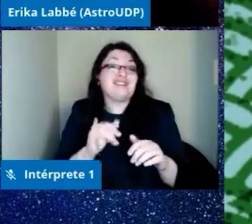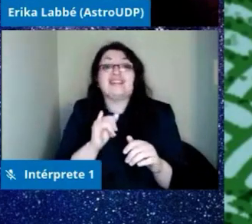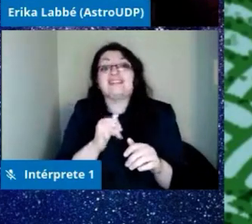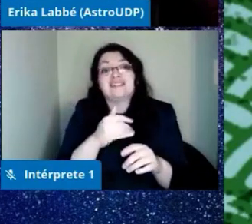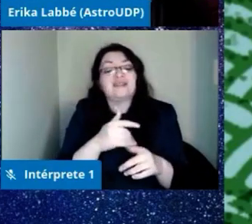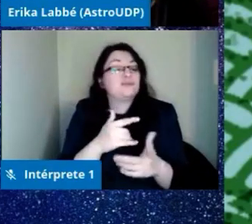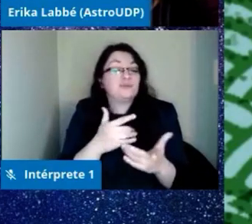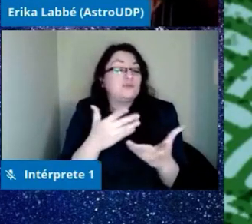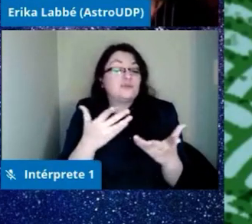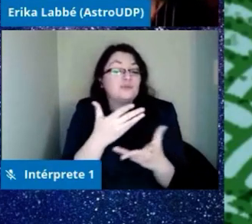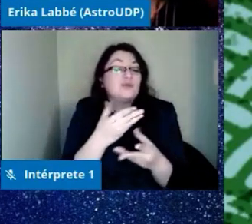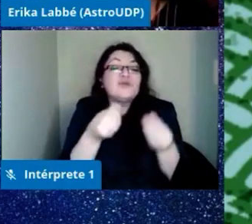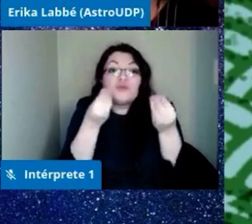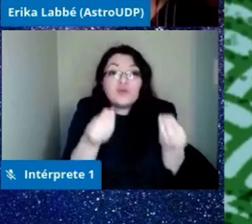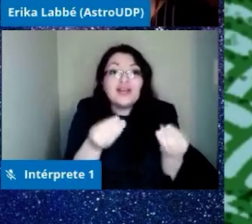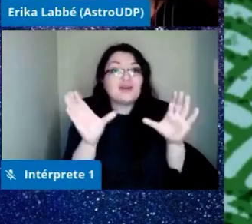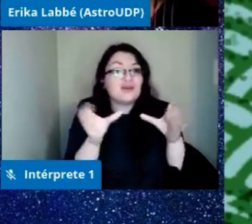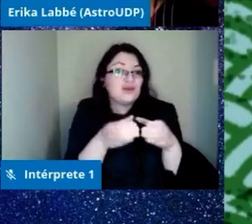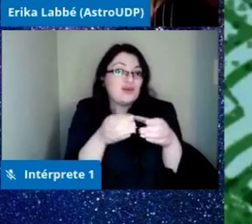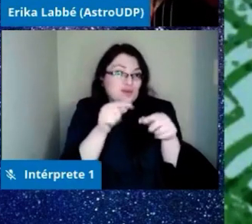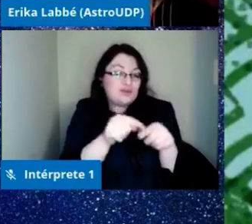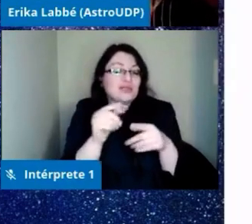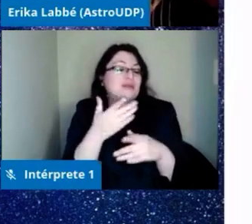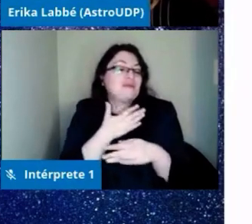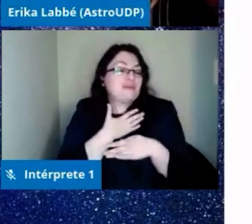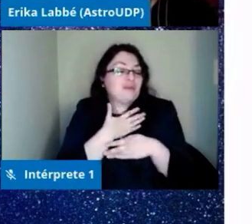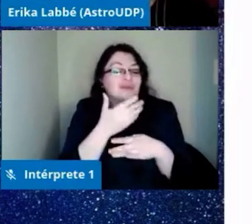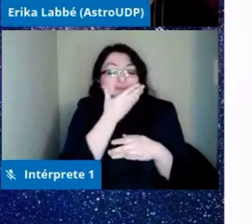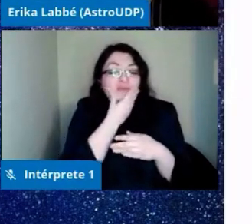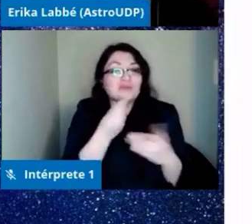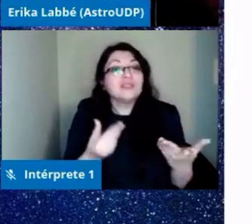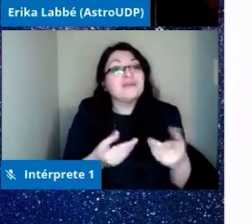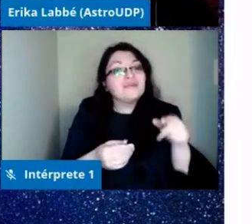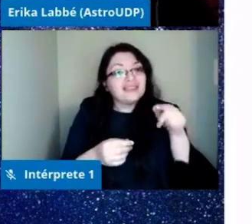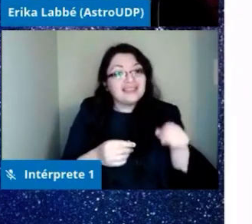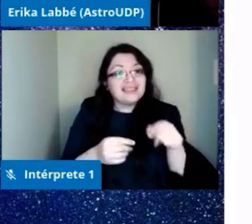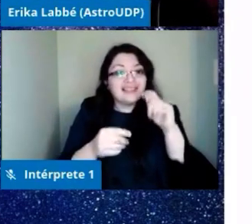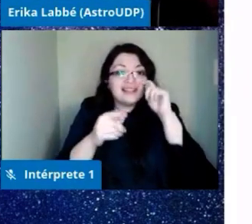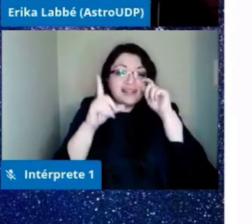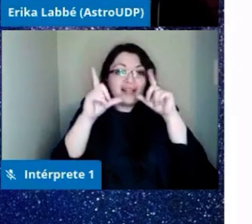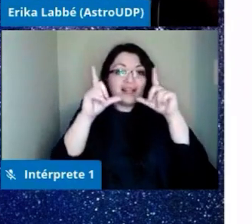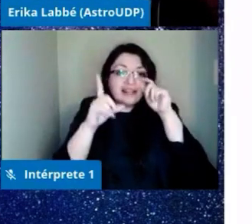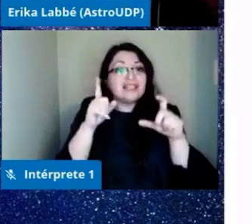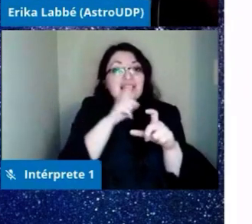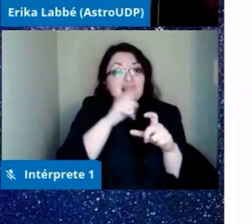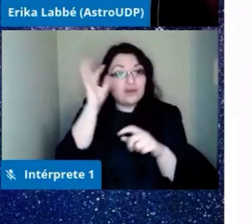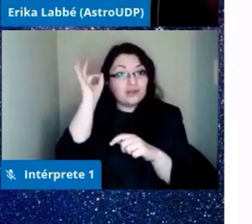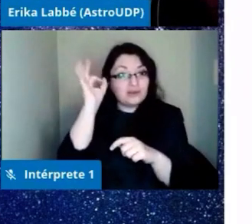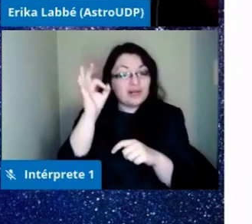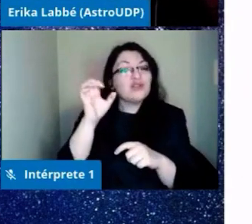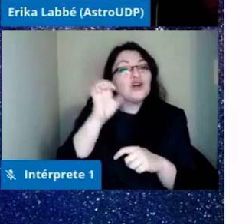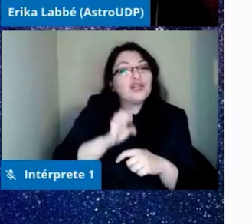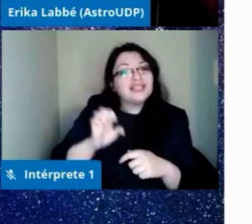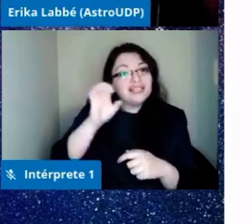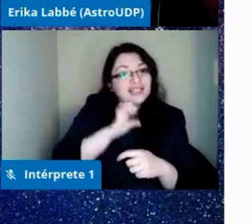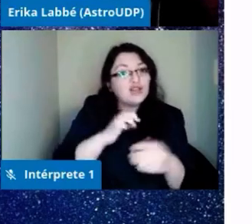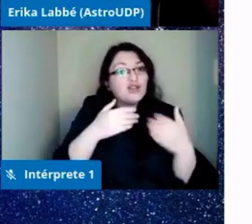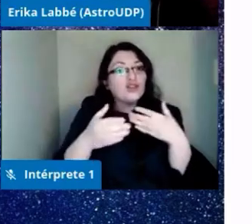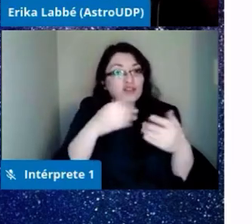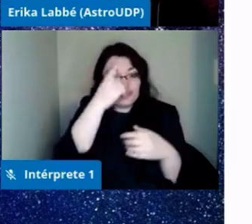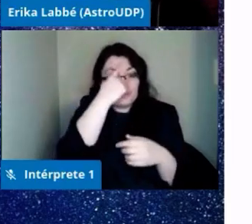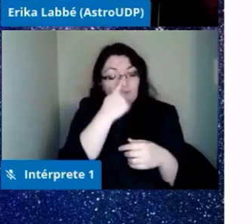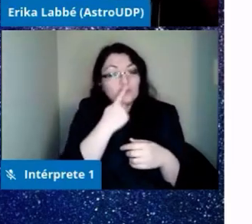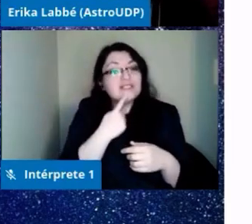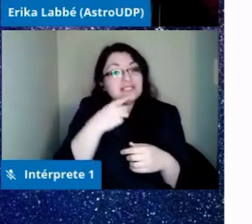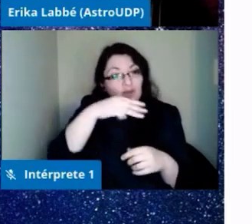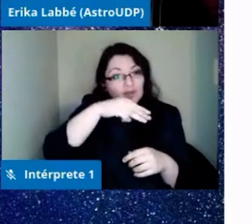me encanta. Y bueno, una imagen de la última reunión que tuvimos en enero fue en el Museo MIM,